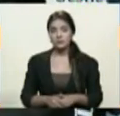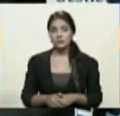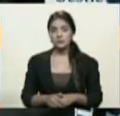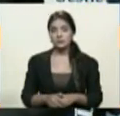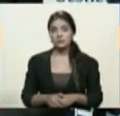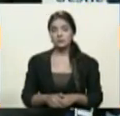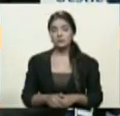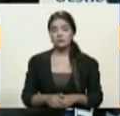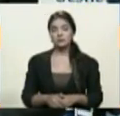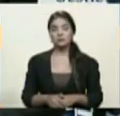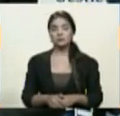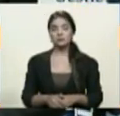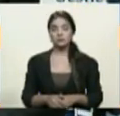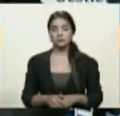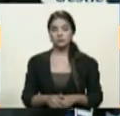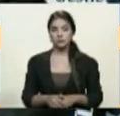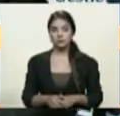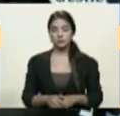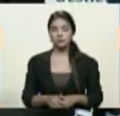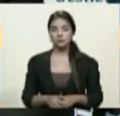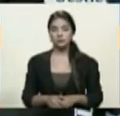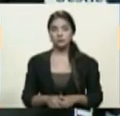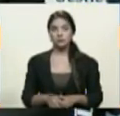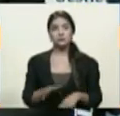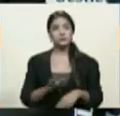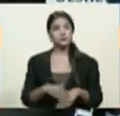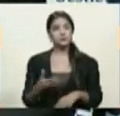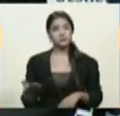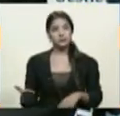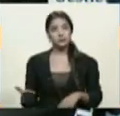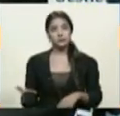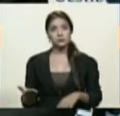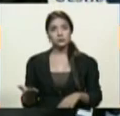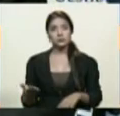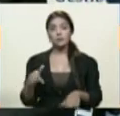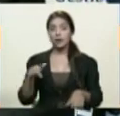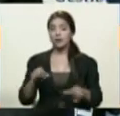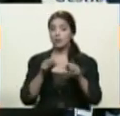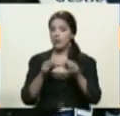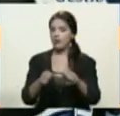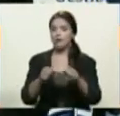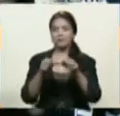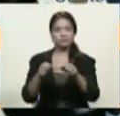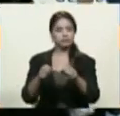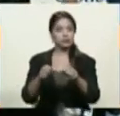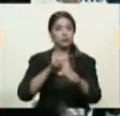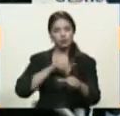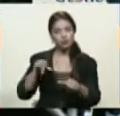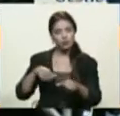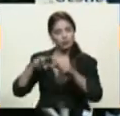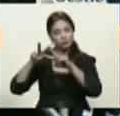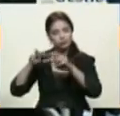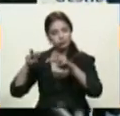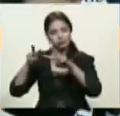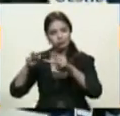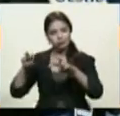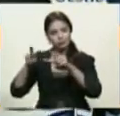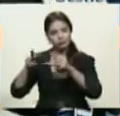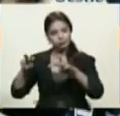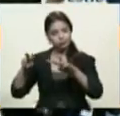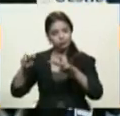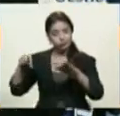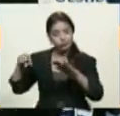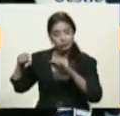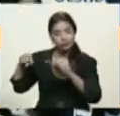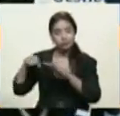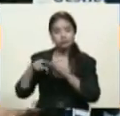derecho porque igualmente esto va a seguir investigándose vean ustedes lo que